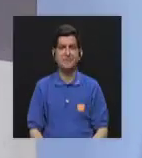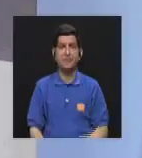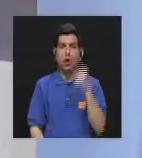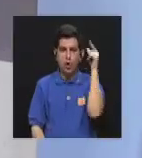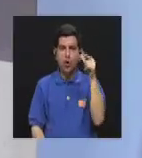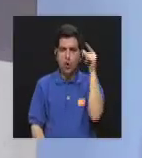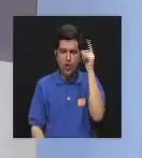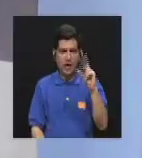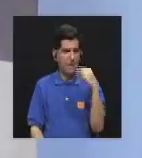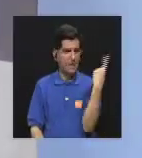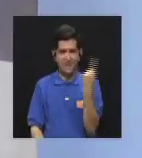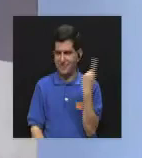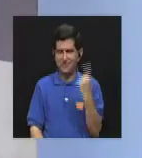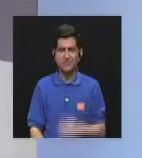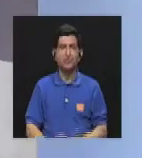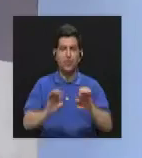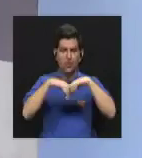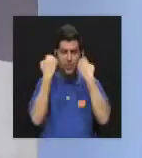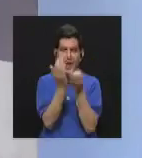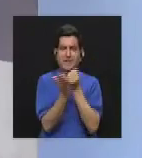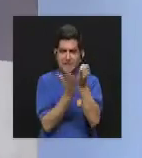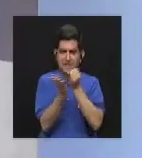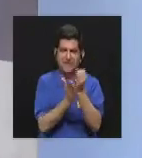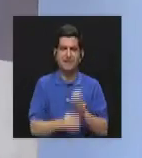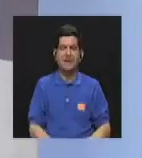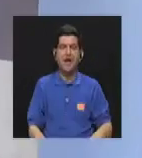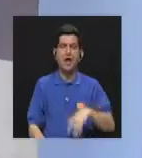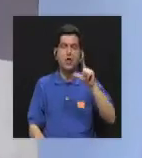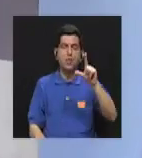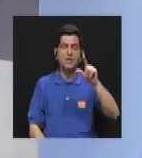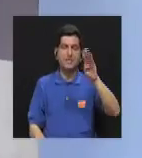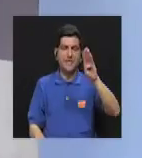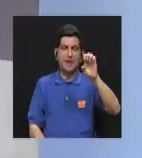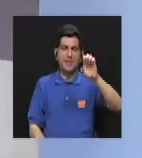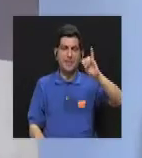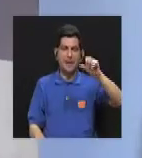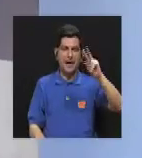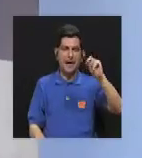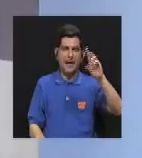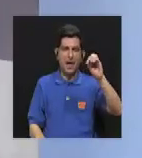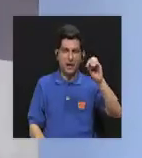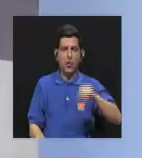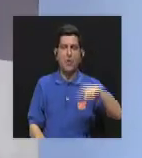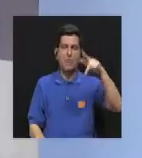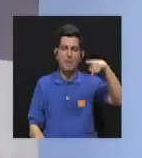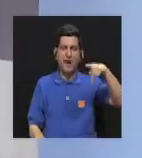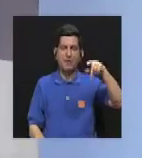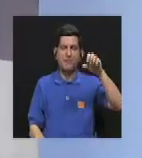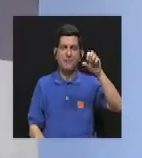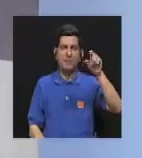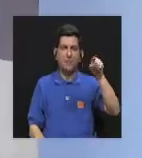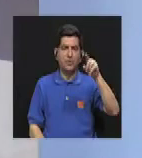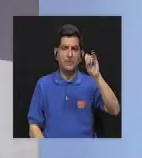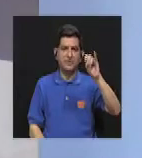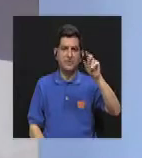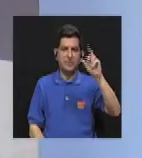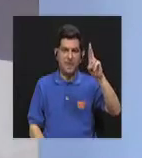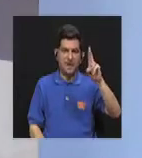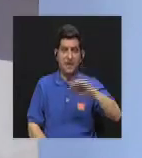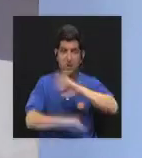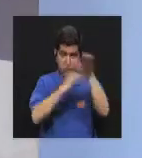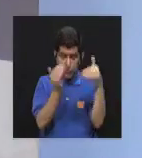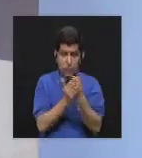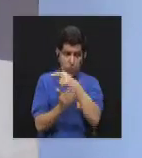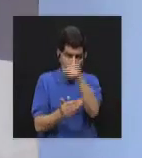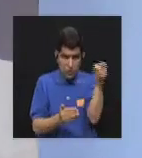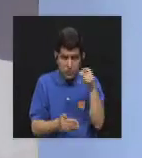obviamente no estábamos solos. Y entre el equipo de investigación estaba doña Luisa Bejarano, estaba Pablo Sibar y gente, y todos ellos